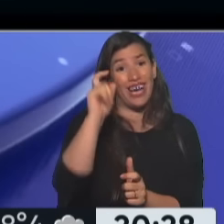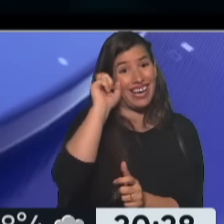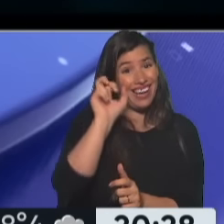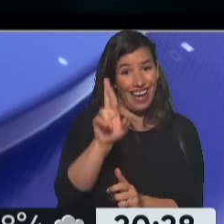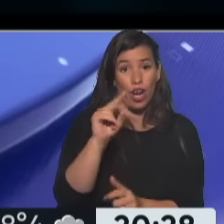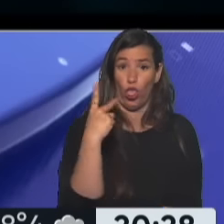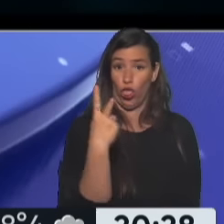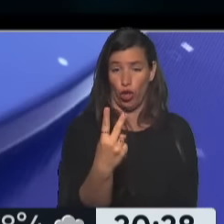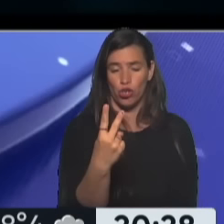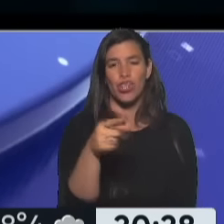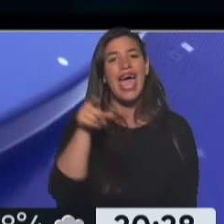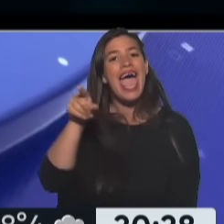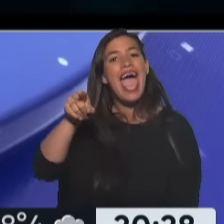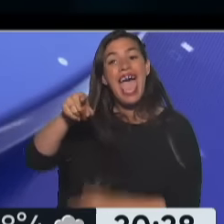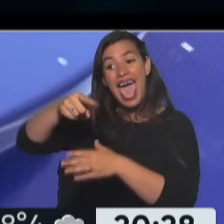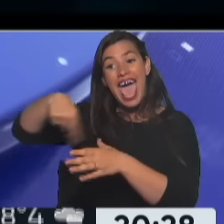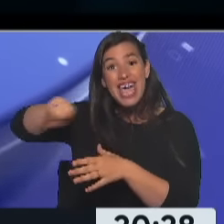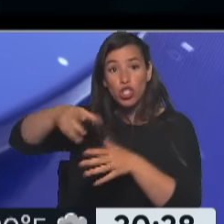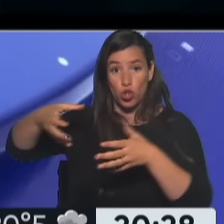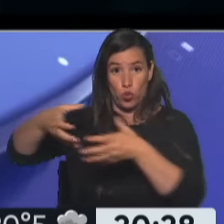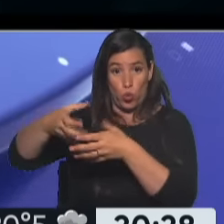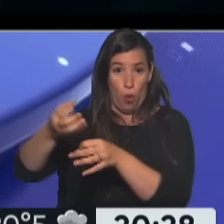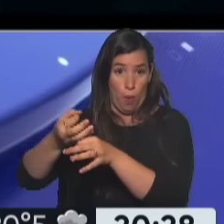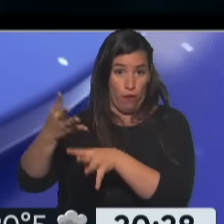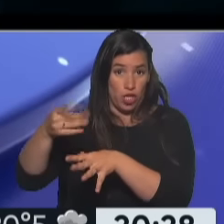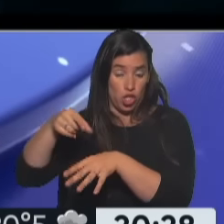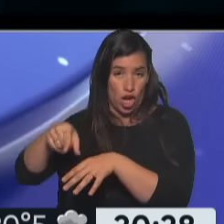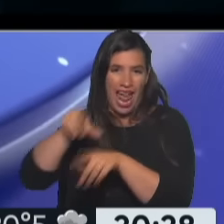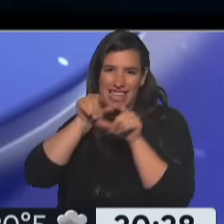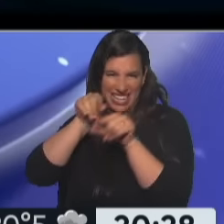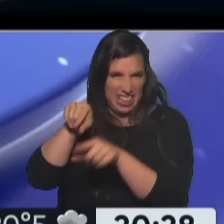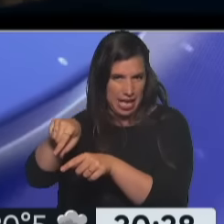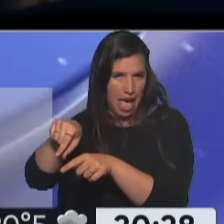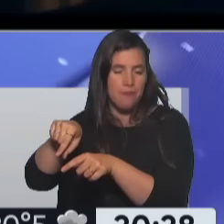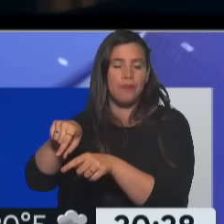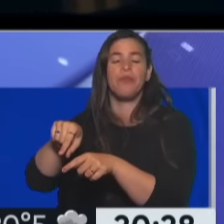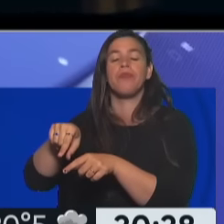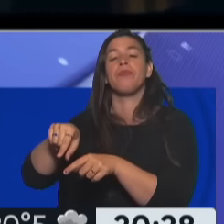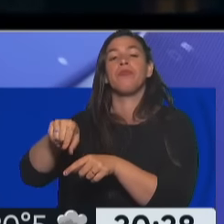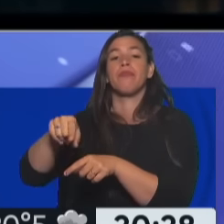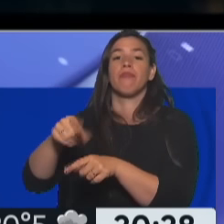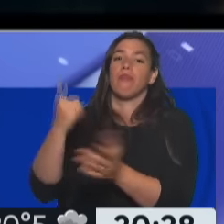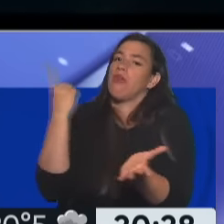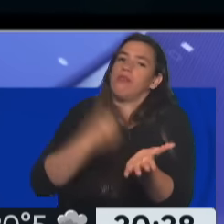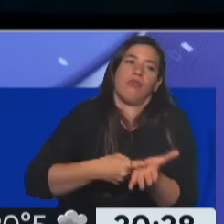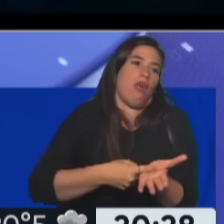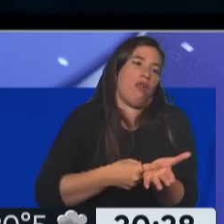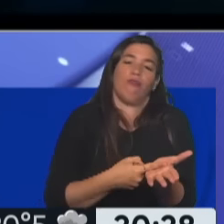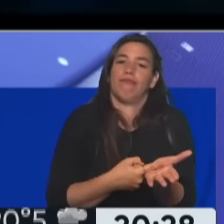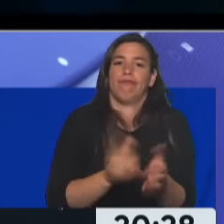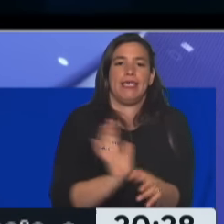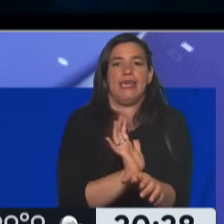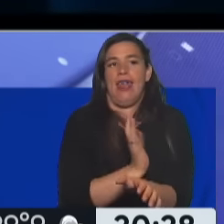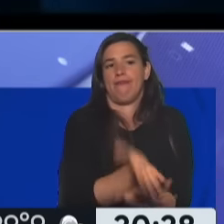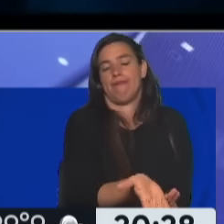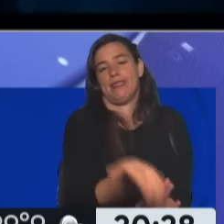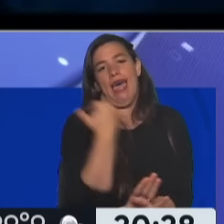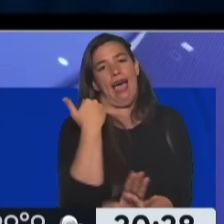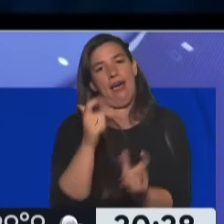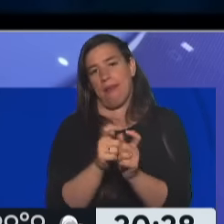decidieron sacar directamente esta película de la cartelera. Recordemos que Guasón 2 se estrenó el 4 de octubre y